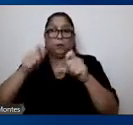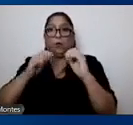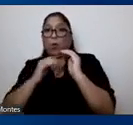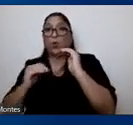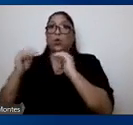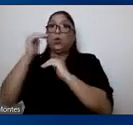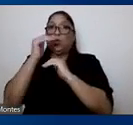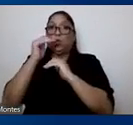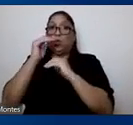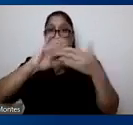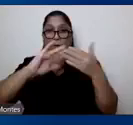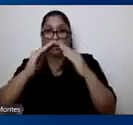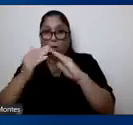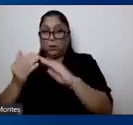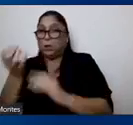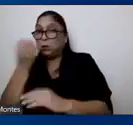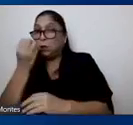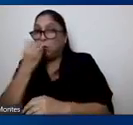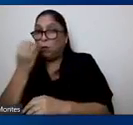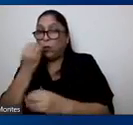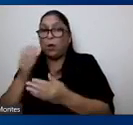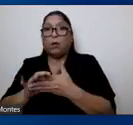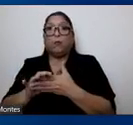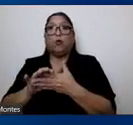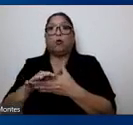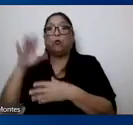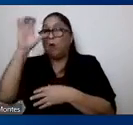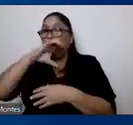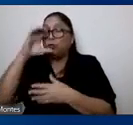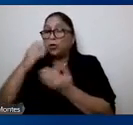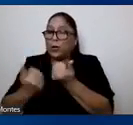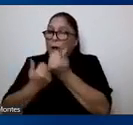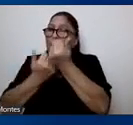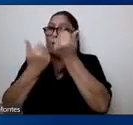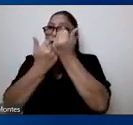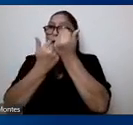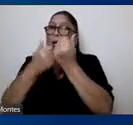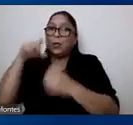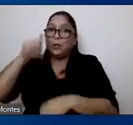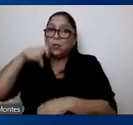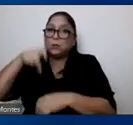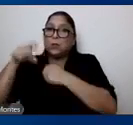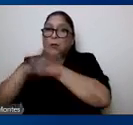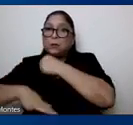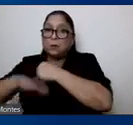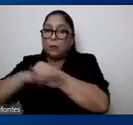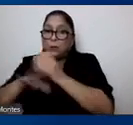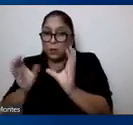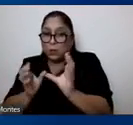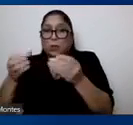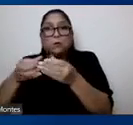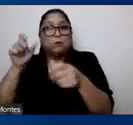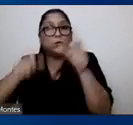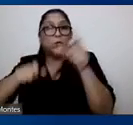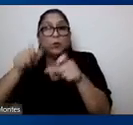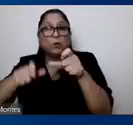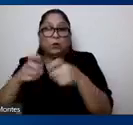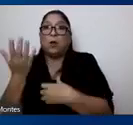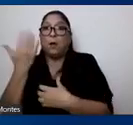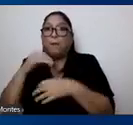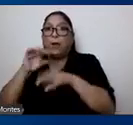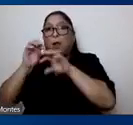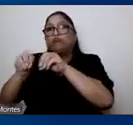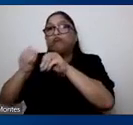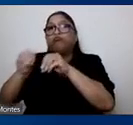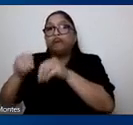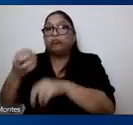comedores populares por atender necesidades básicas de este sector poblacional en relación a su alimentación,